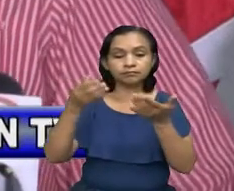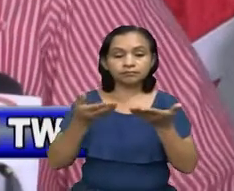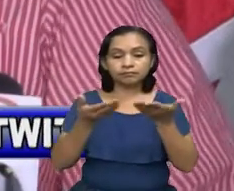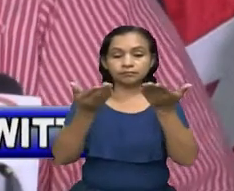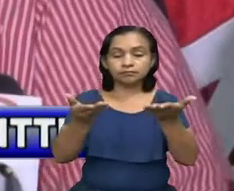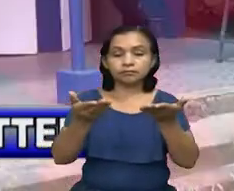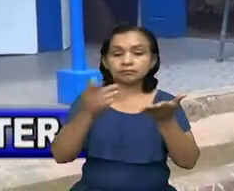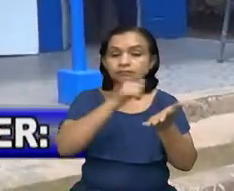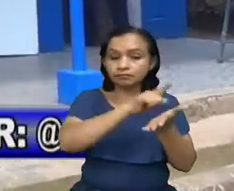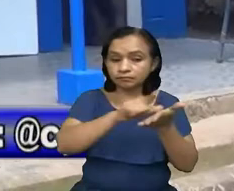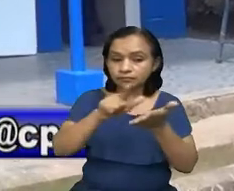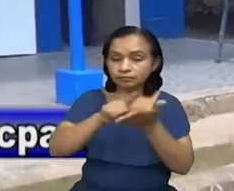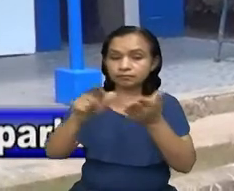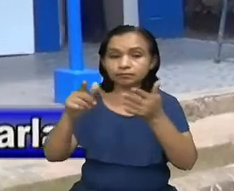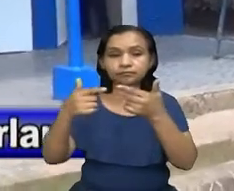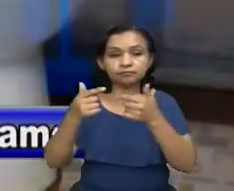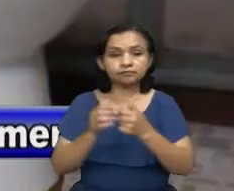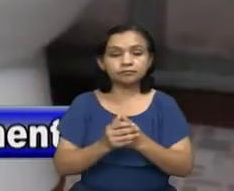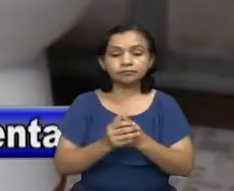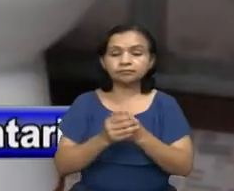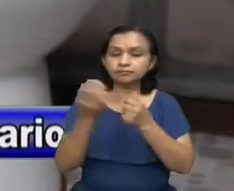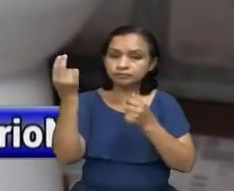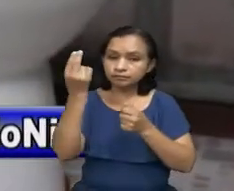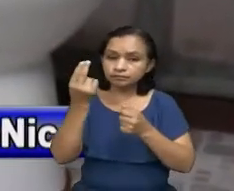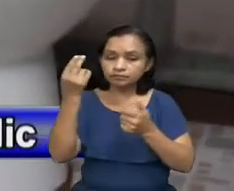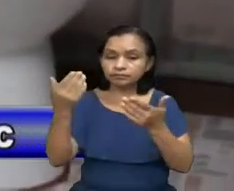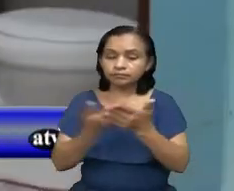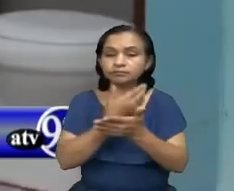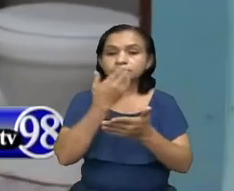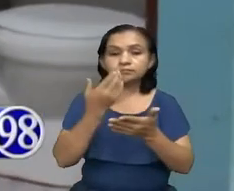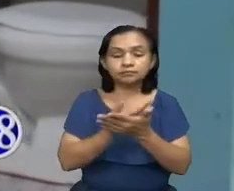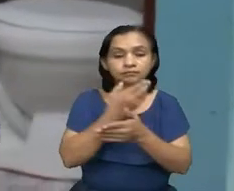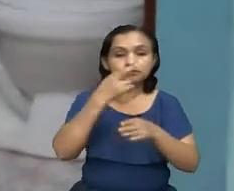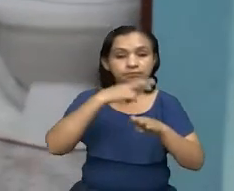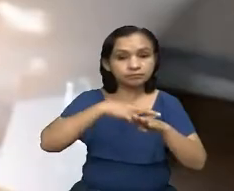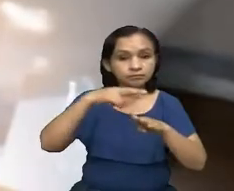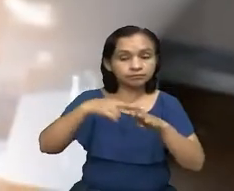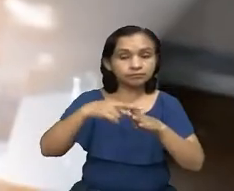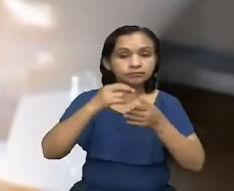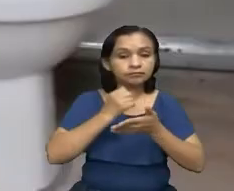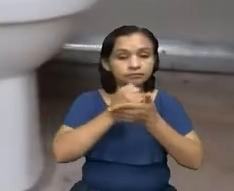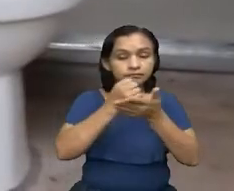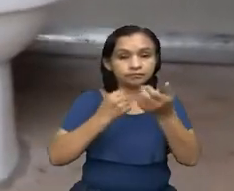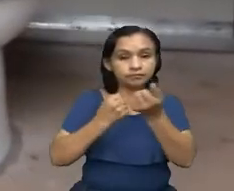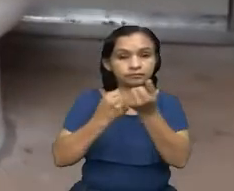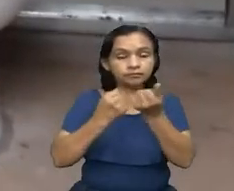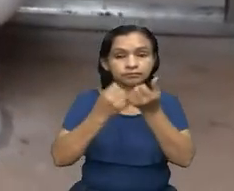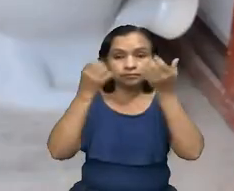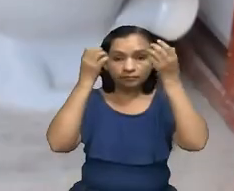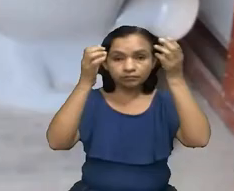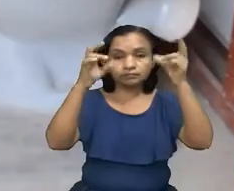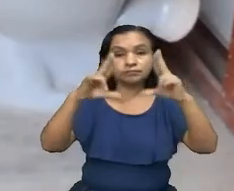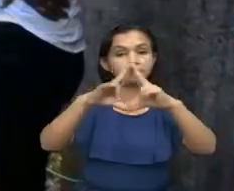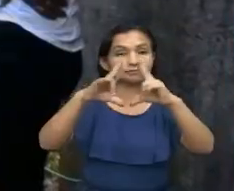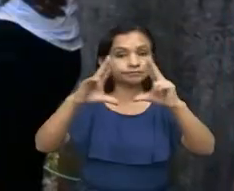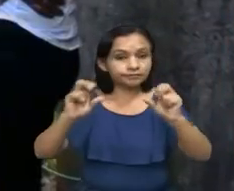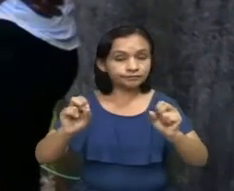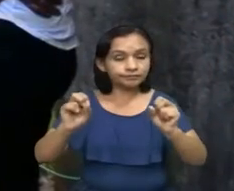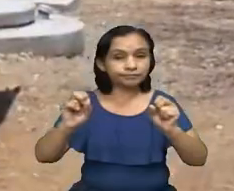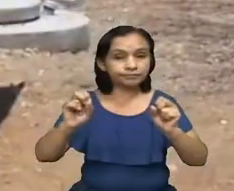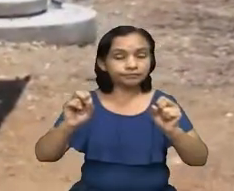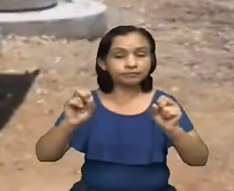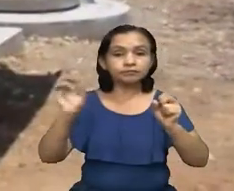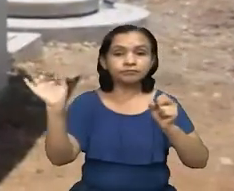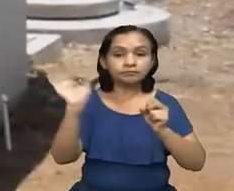sector de saneamiento. La implementación de estas normas técnicas contribuirán en establecer una nueva cultura en el país para eliminar